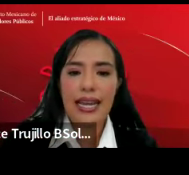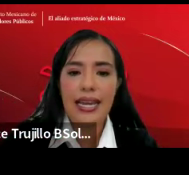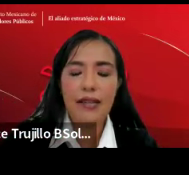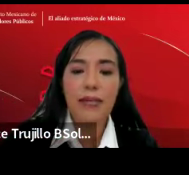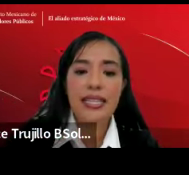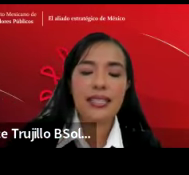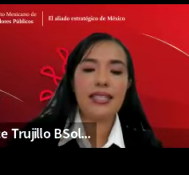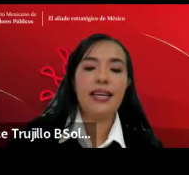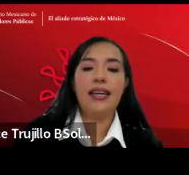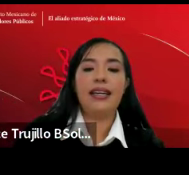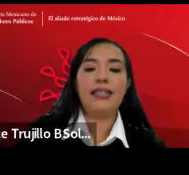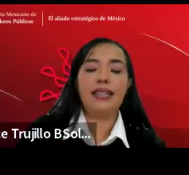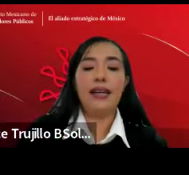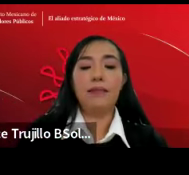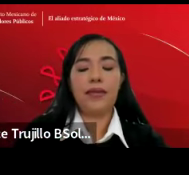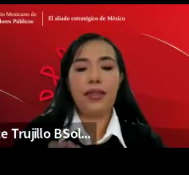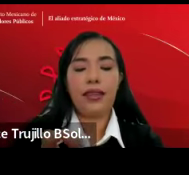operaciones en mes,